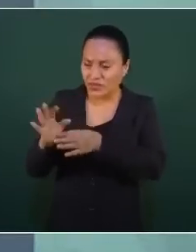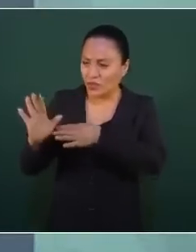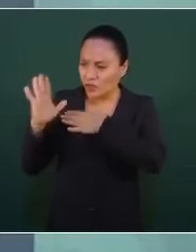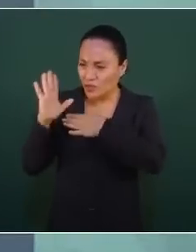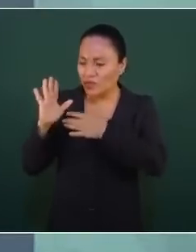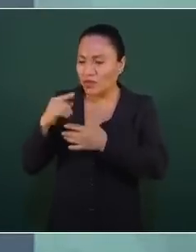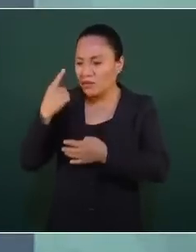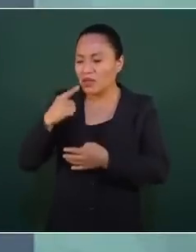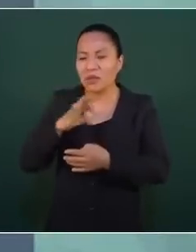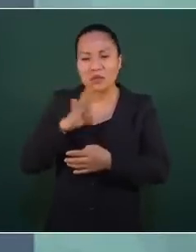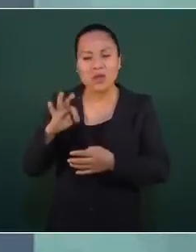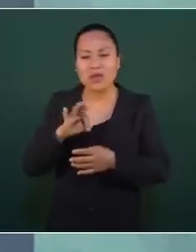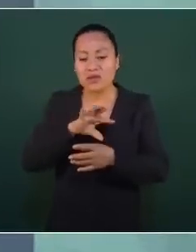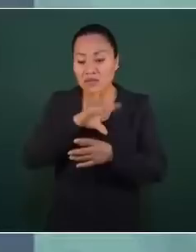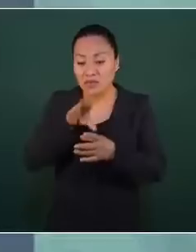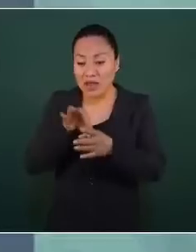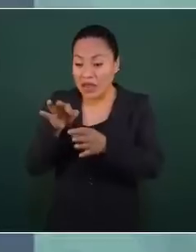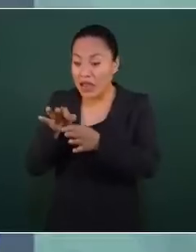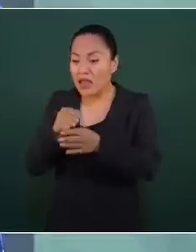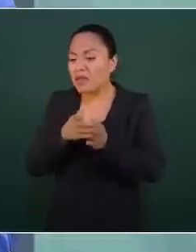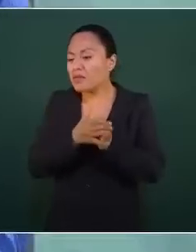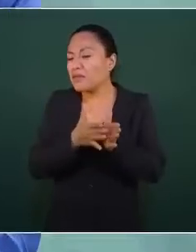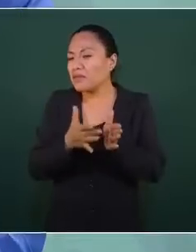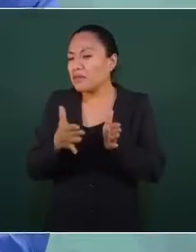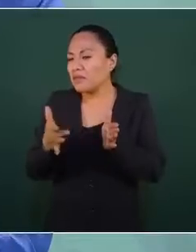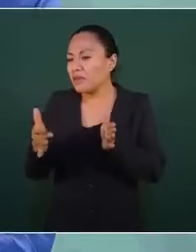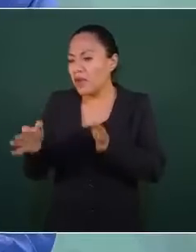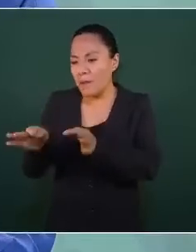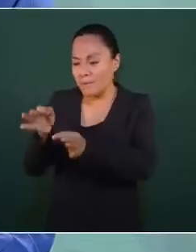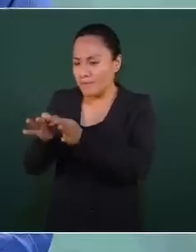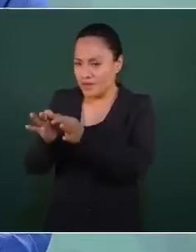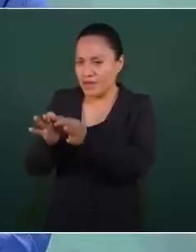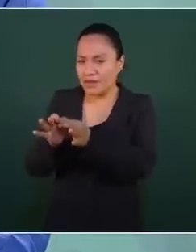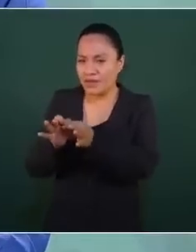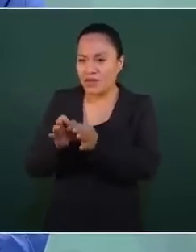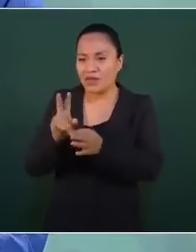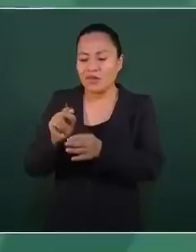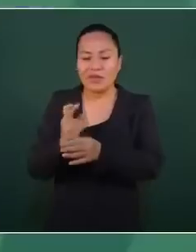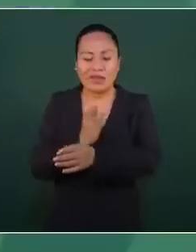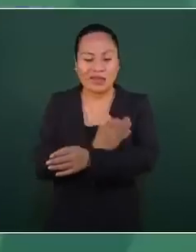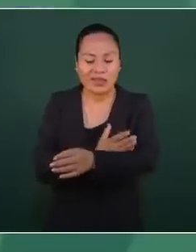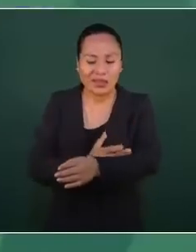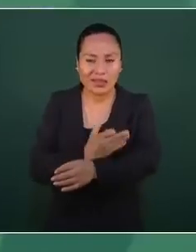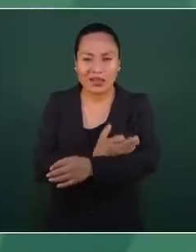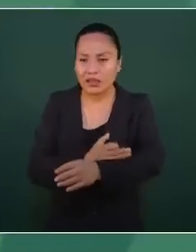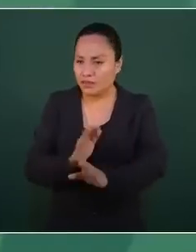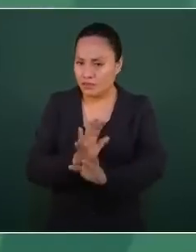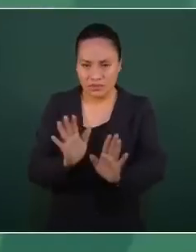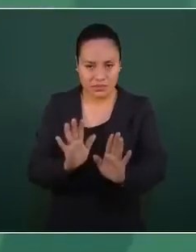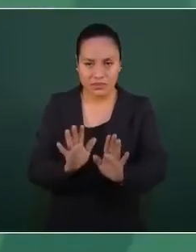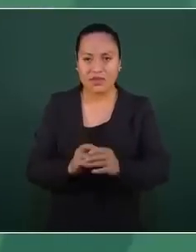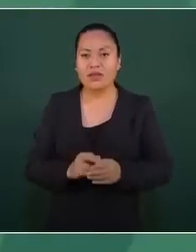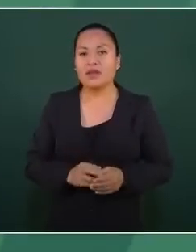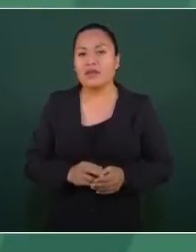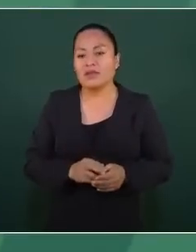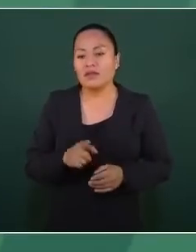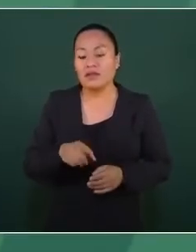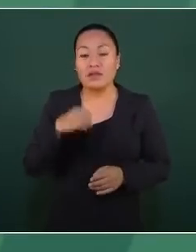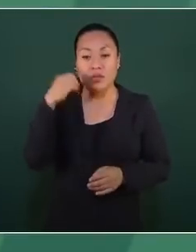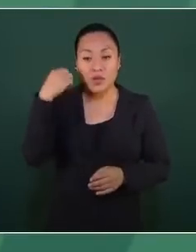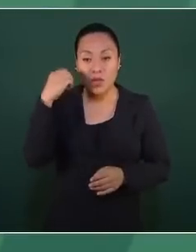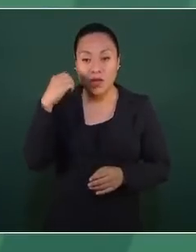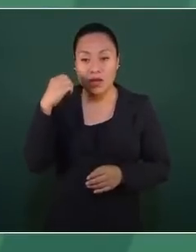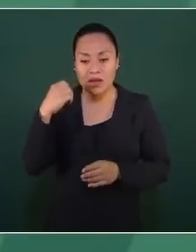podamos terminar sin demora esa carretera de Oaxaca